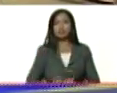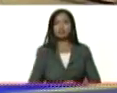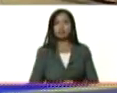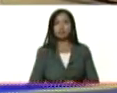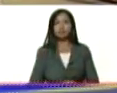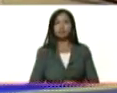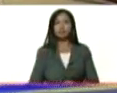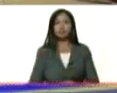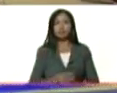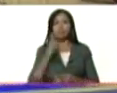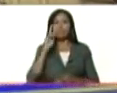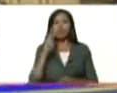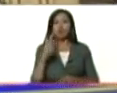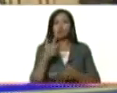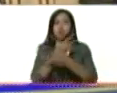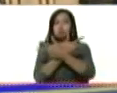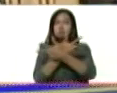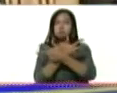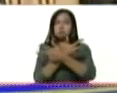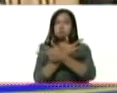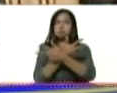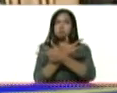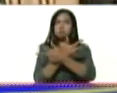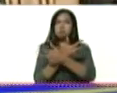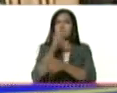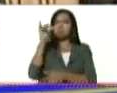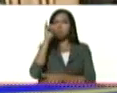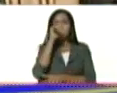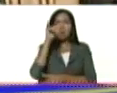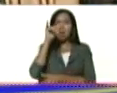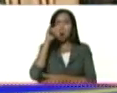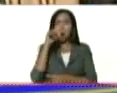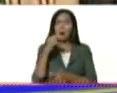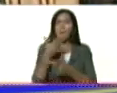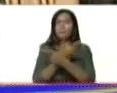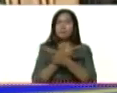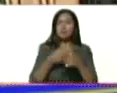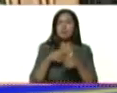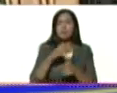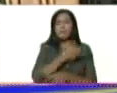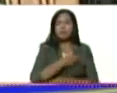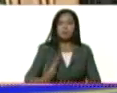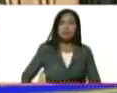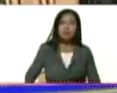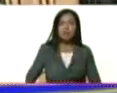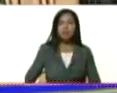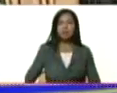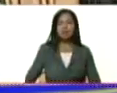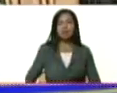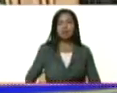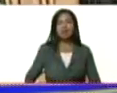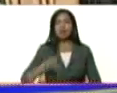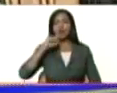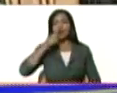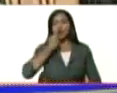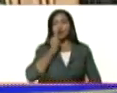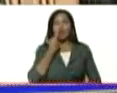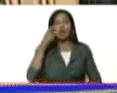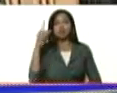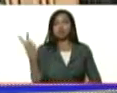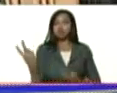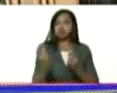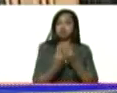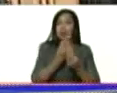la videoconferencia, la teleconferencia del presidente Putin y el presidente Xi Jinping.